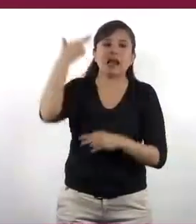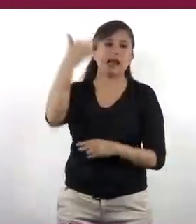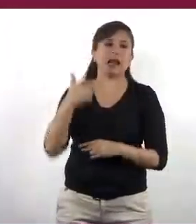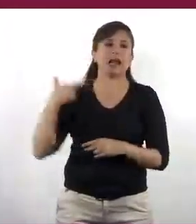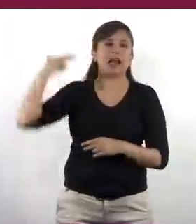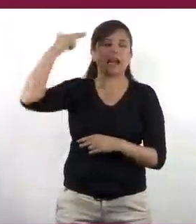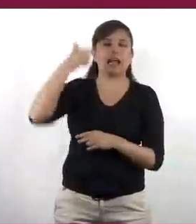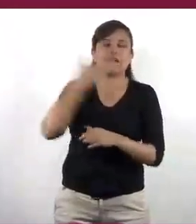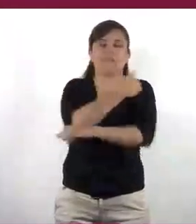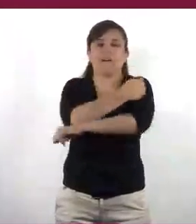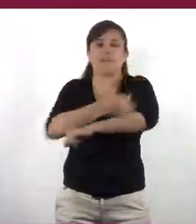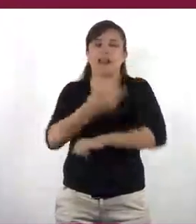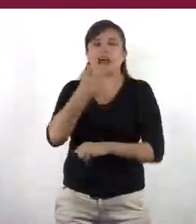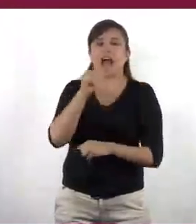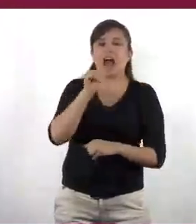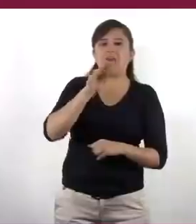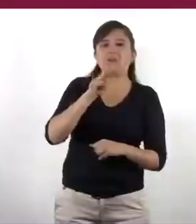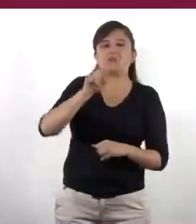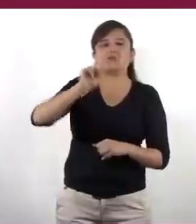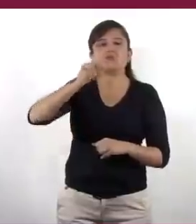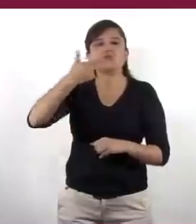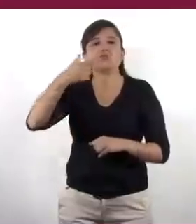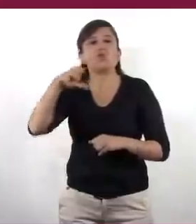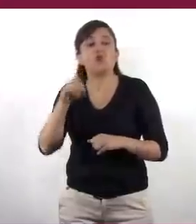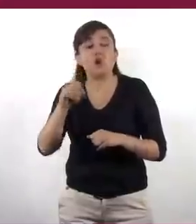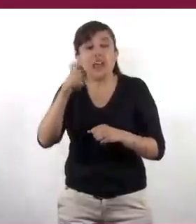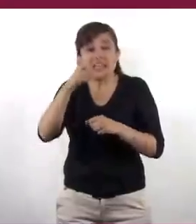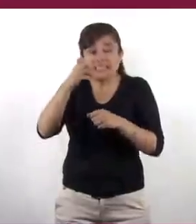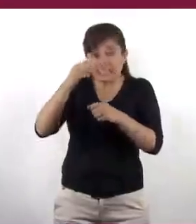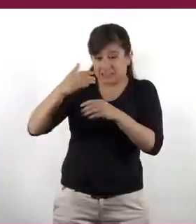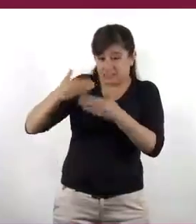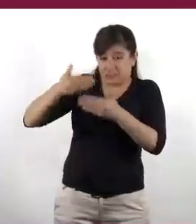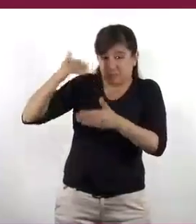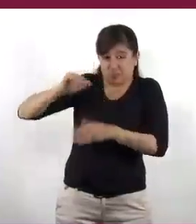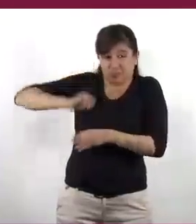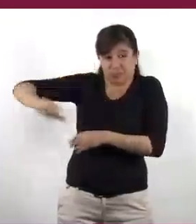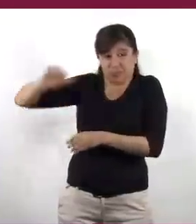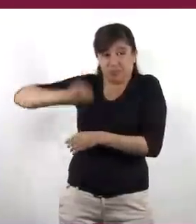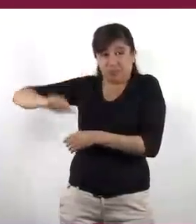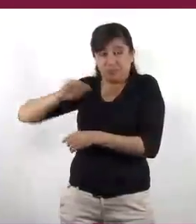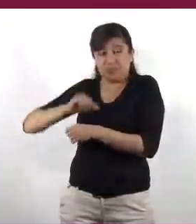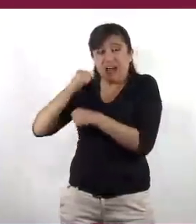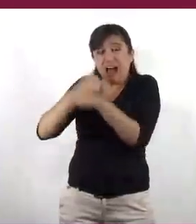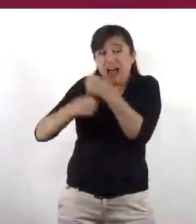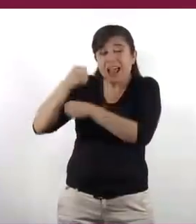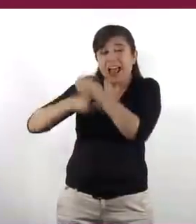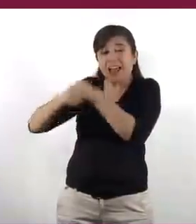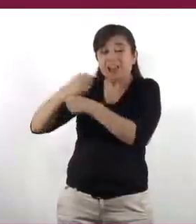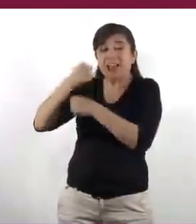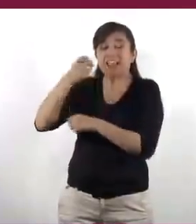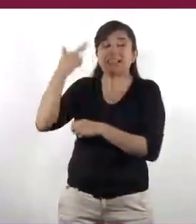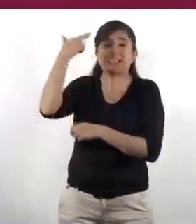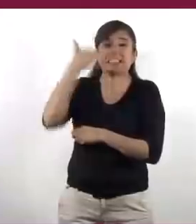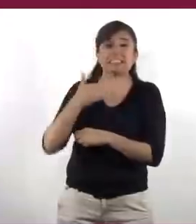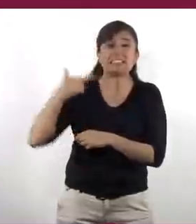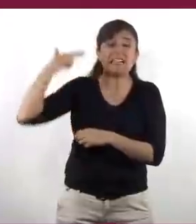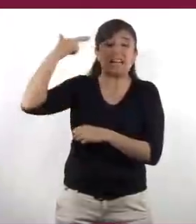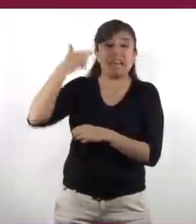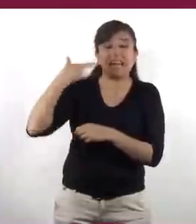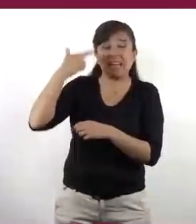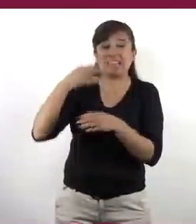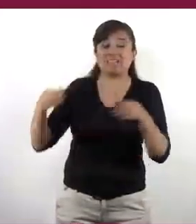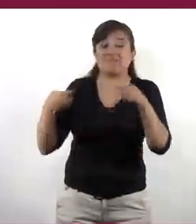de los Habsburgo, cuyos miembros desde la Edad Media habían sido los emperadores del Sacro Imperio